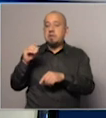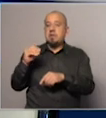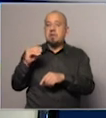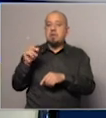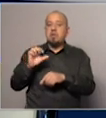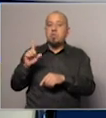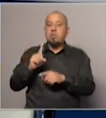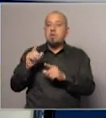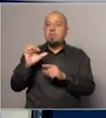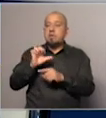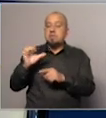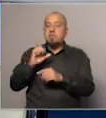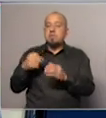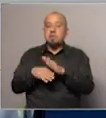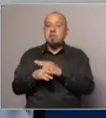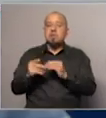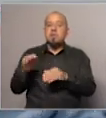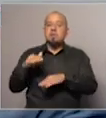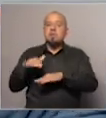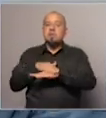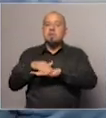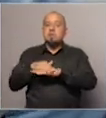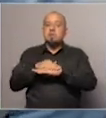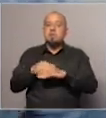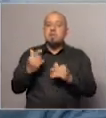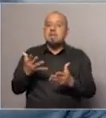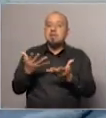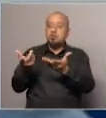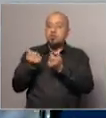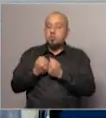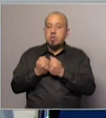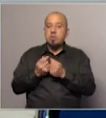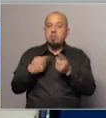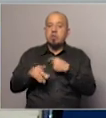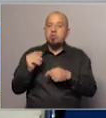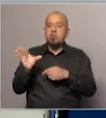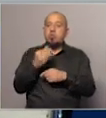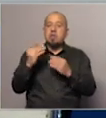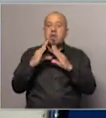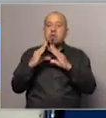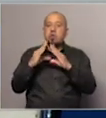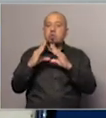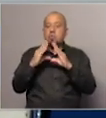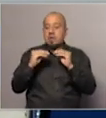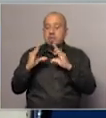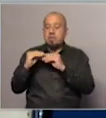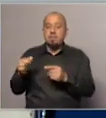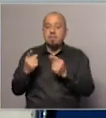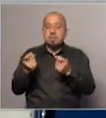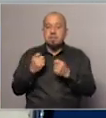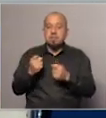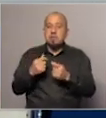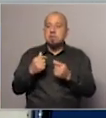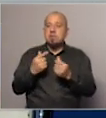entre las obras es decir la base fundamental nuestra la ayuda mutua pero toda cooperativa necesita contratar para